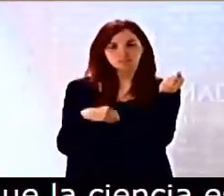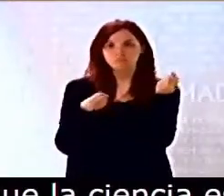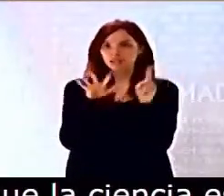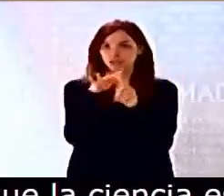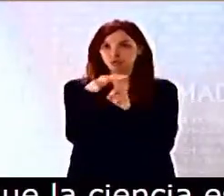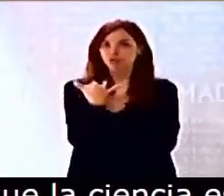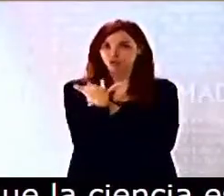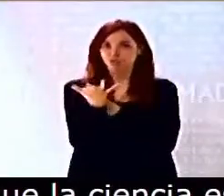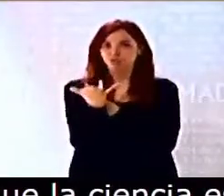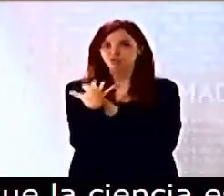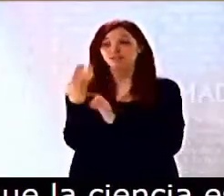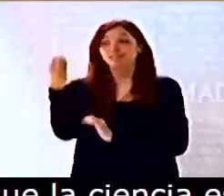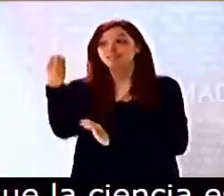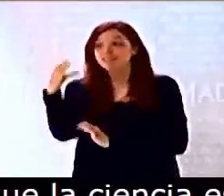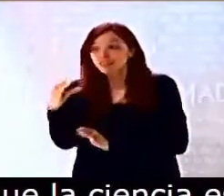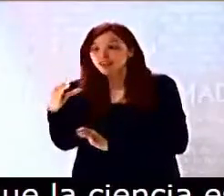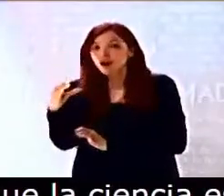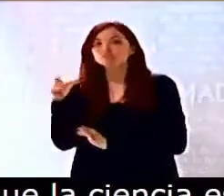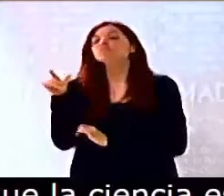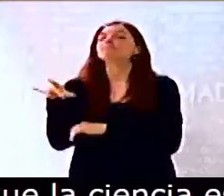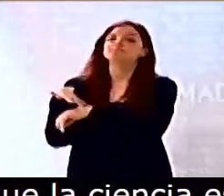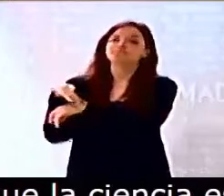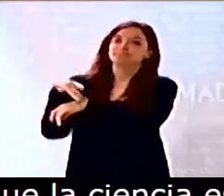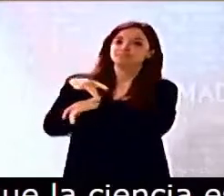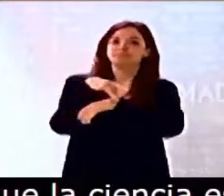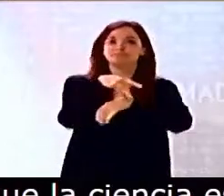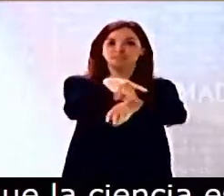y la ciencia es quien nos tiene que orientar.